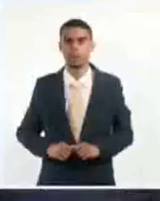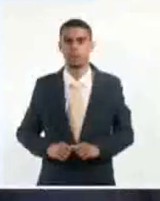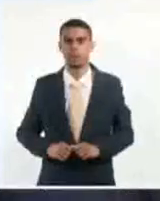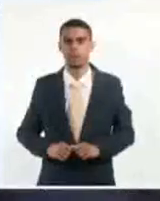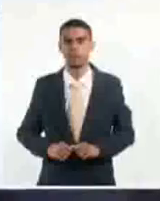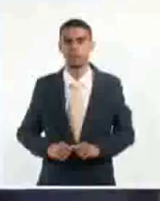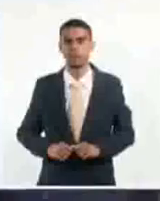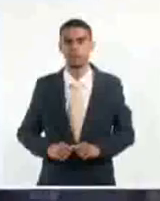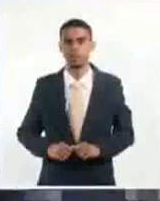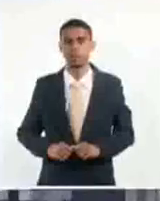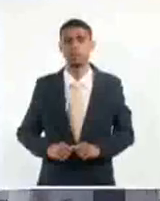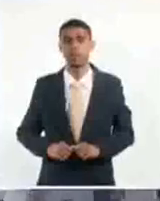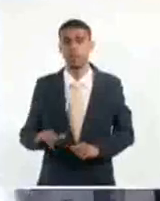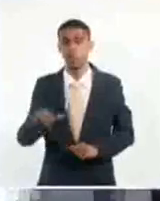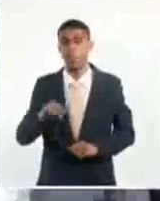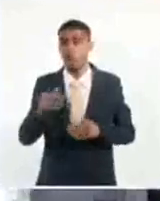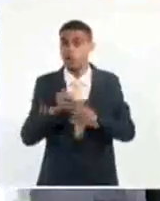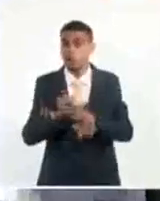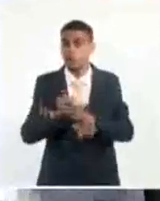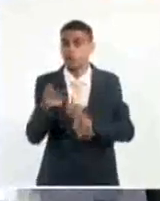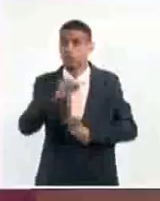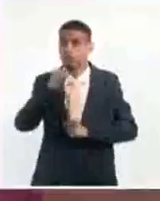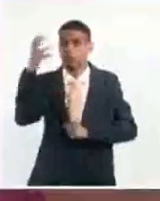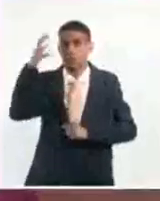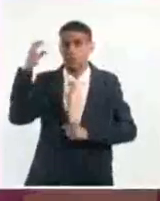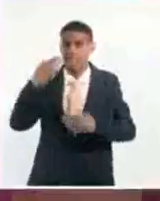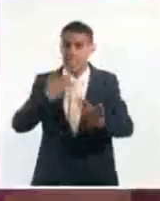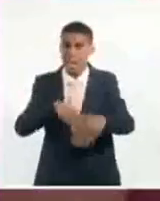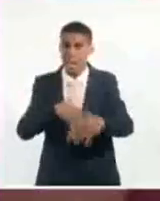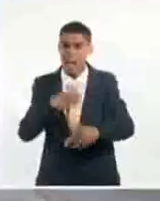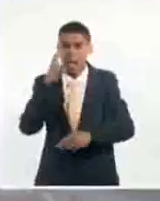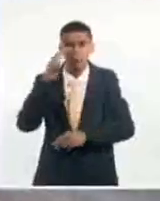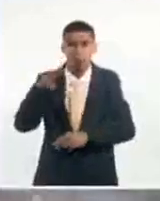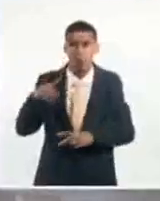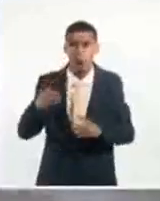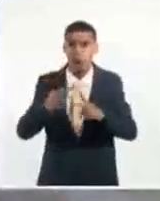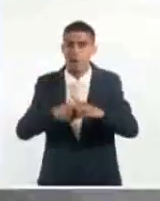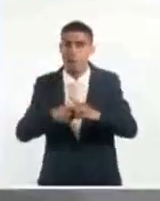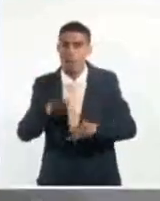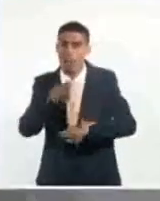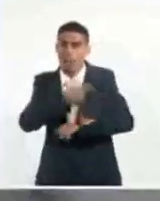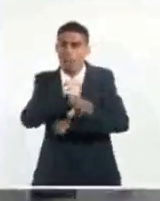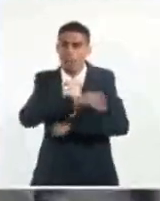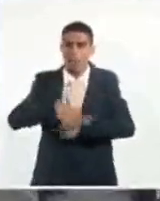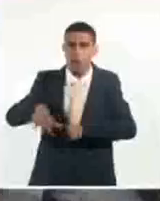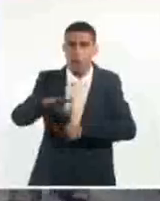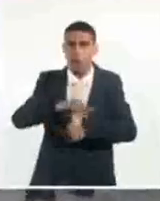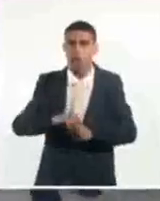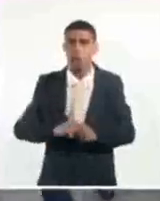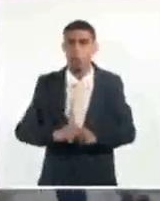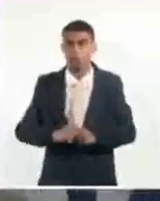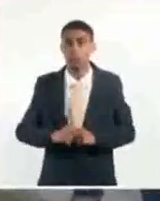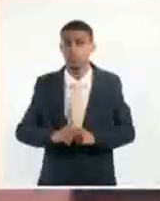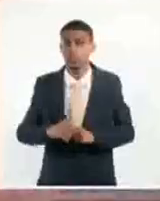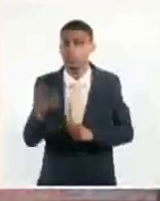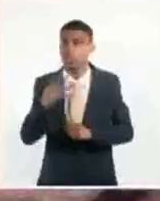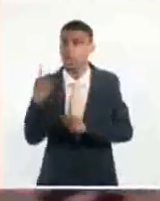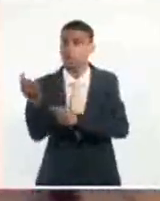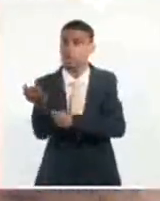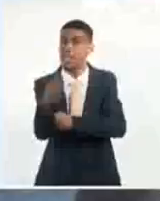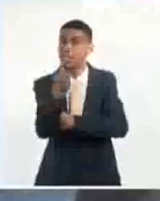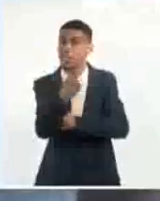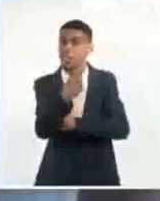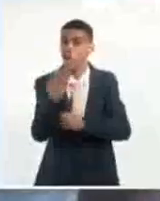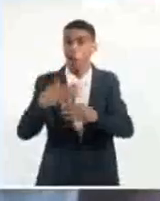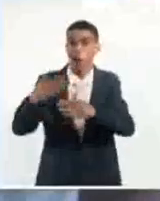Gobernar en la calle con el oído pegado al pueblo, palpar los problemas y buscarles respuesta con el concurso de todos, como nos enseñara la Dirección Histórica